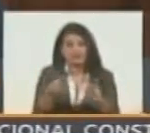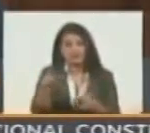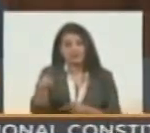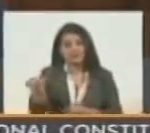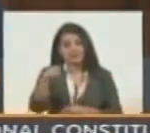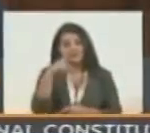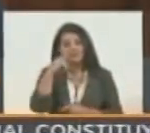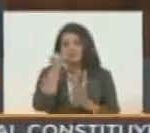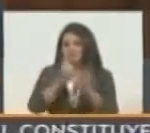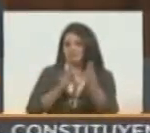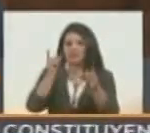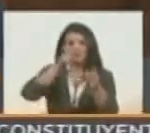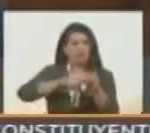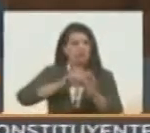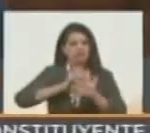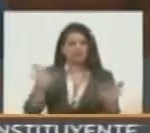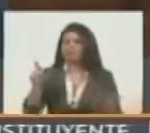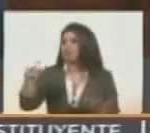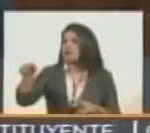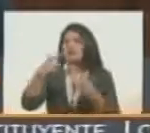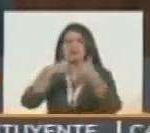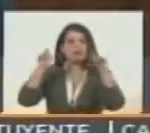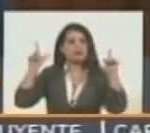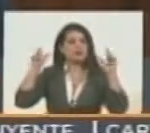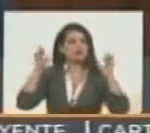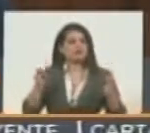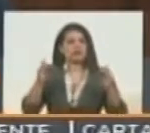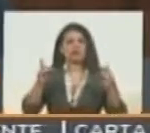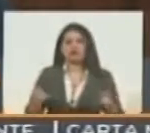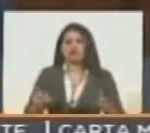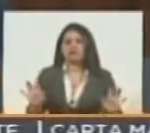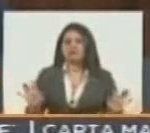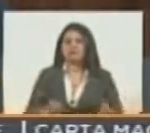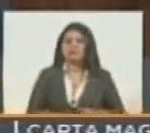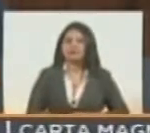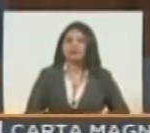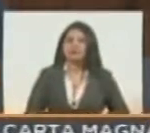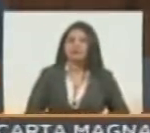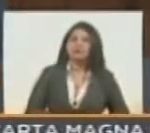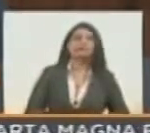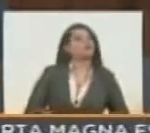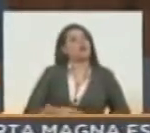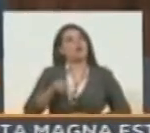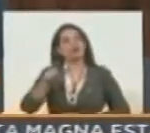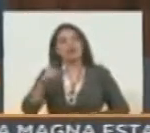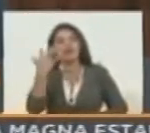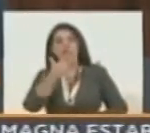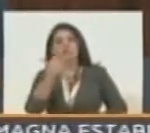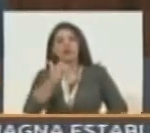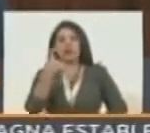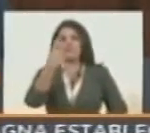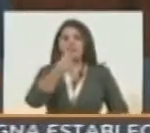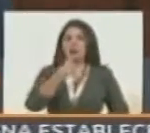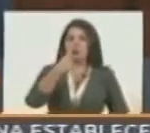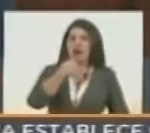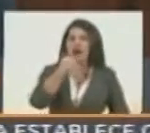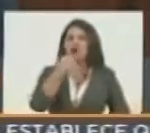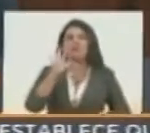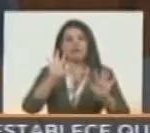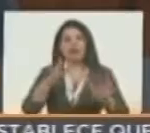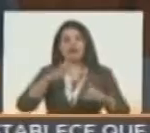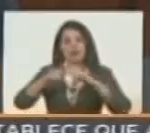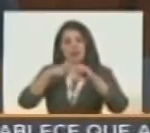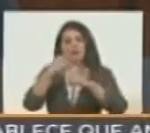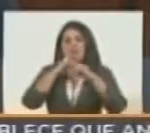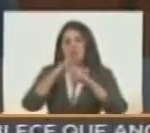de manera libre, democrática, soberana. Ya responderemos las preguntas que han surgido en el debate de la mañana